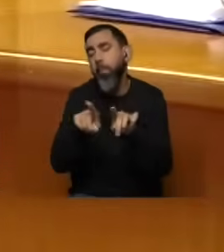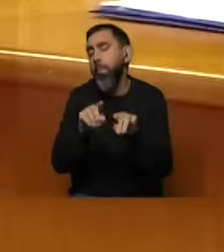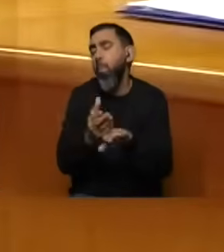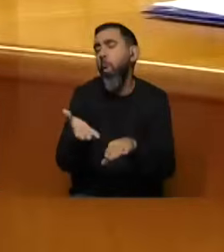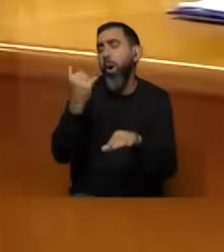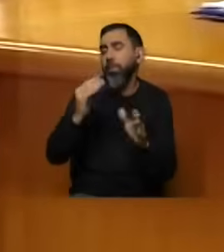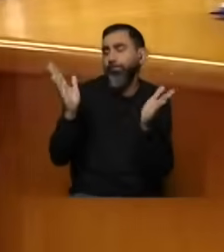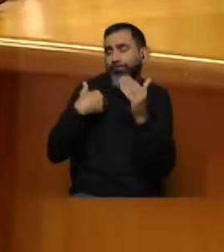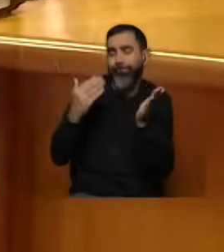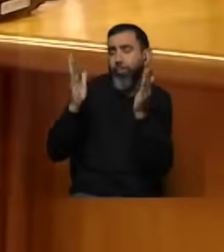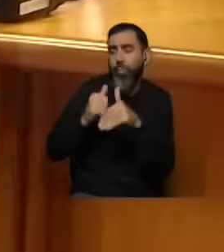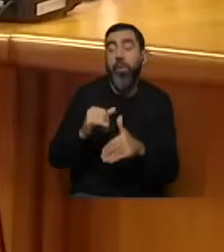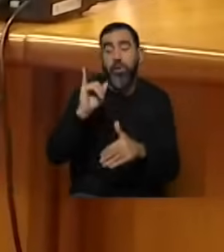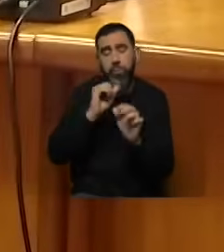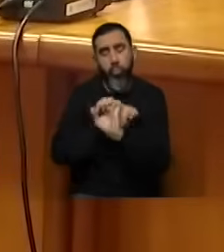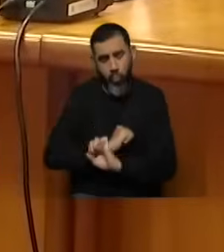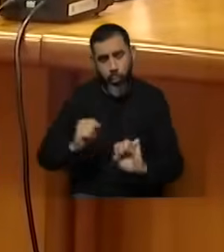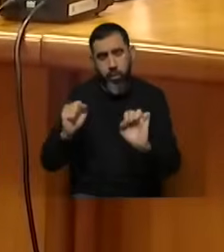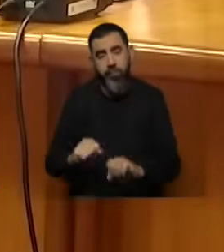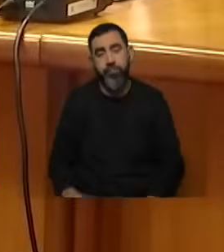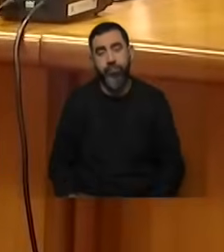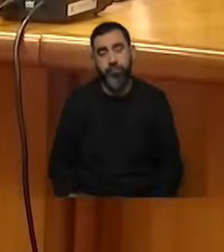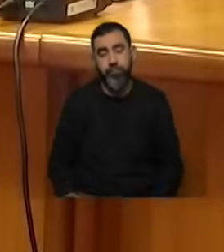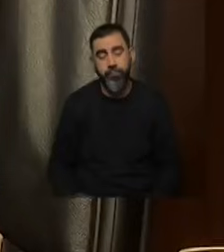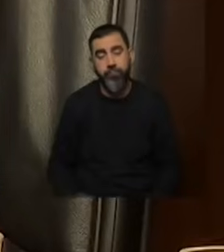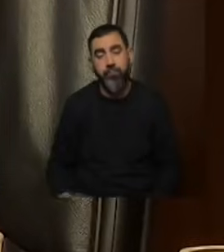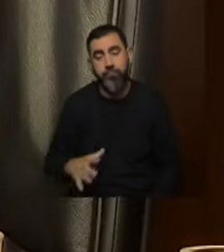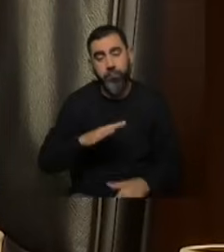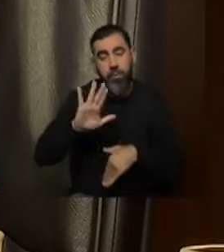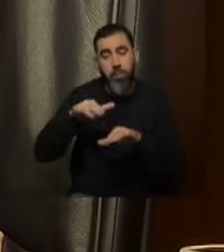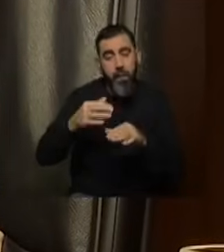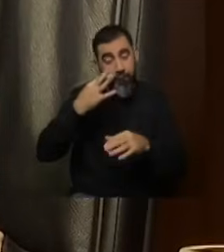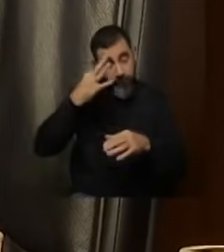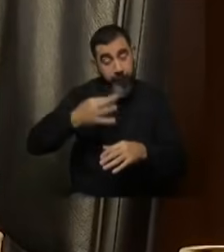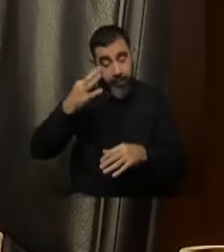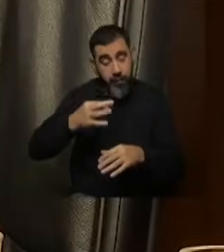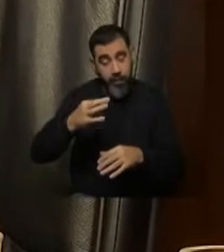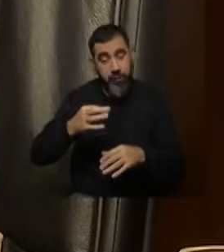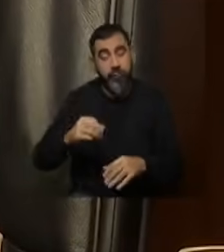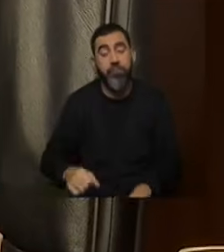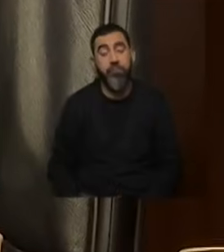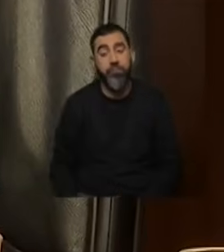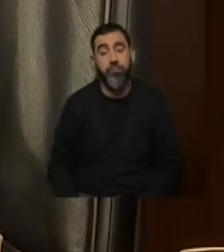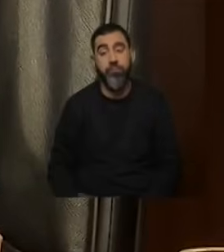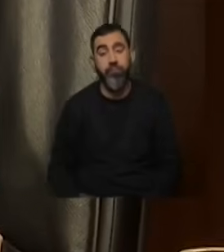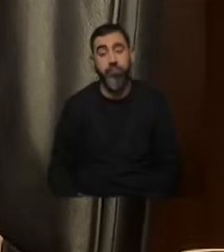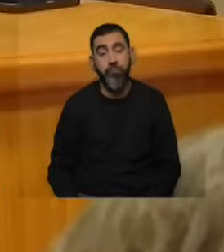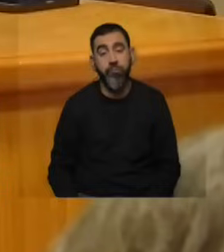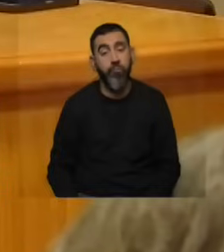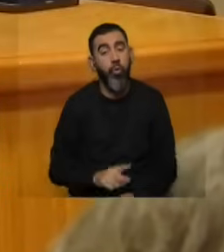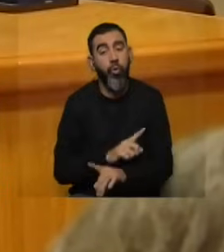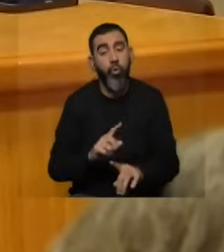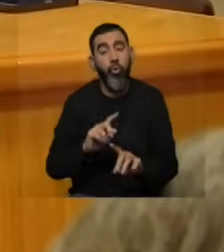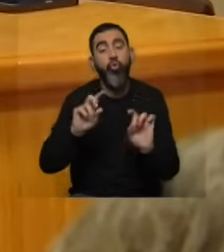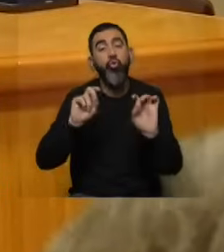no hay margen para eso si hay hay sobre todo hay mayores posibilidades concretas más que de definiciones